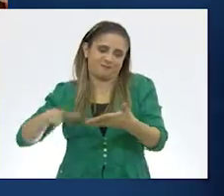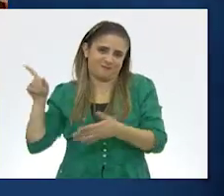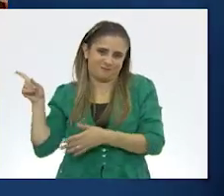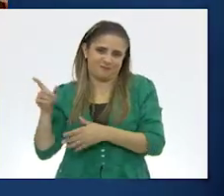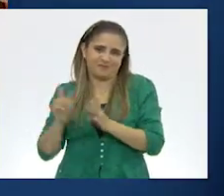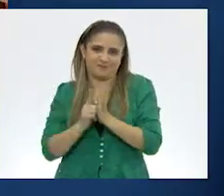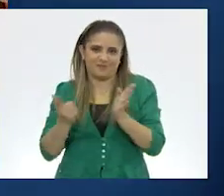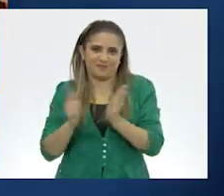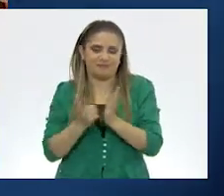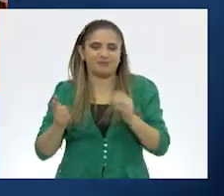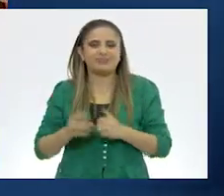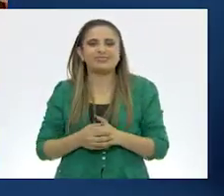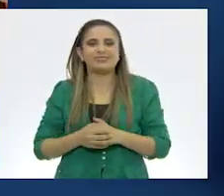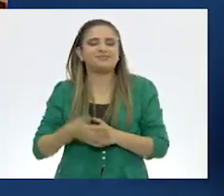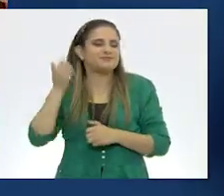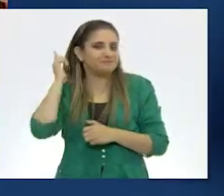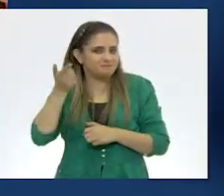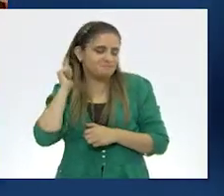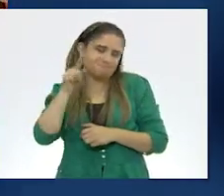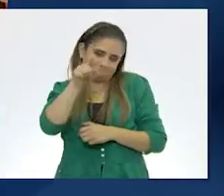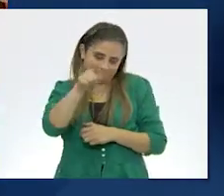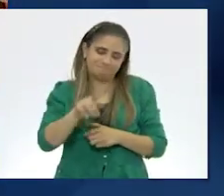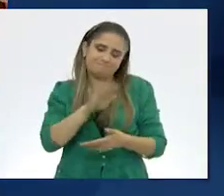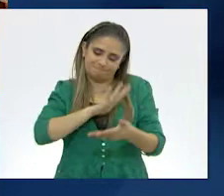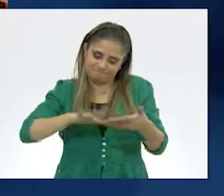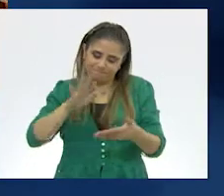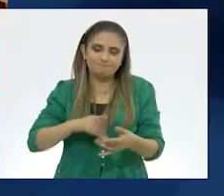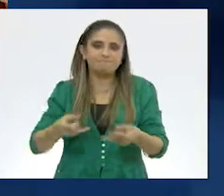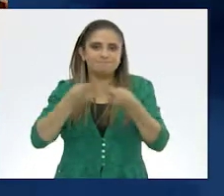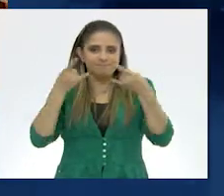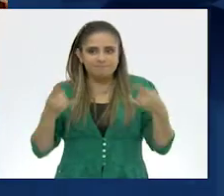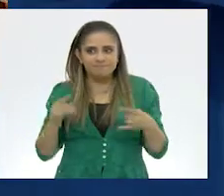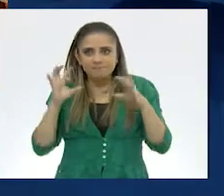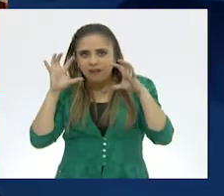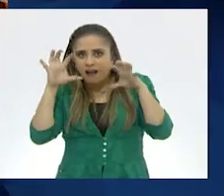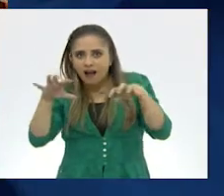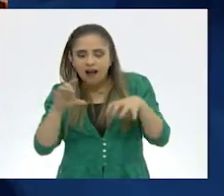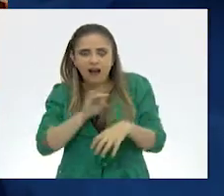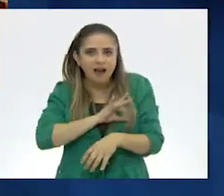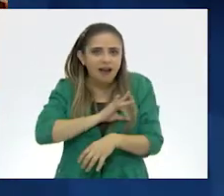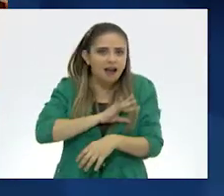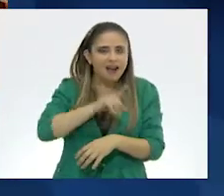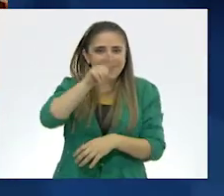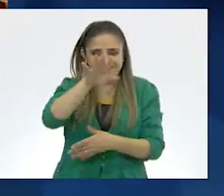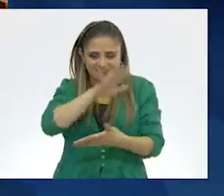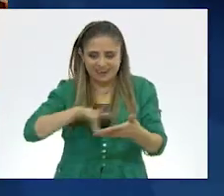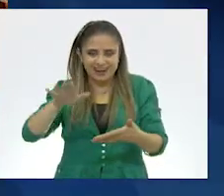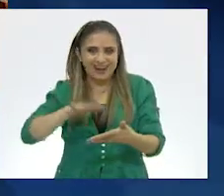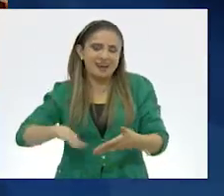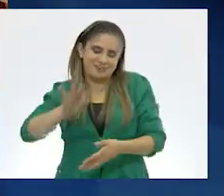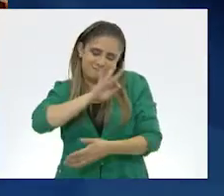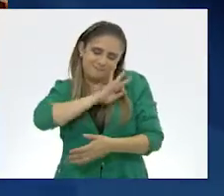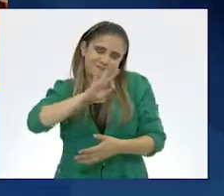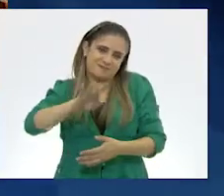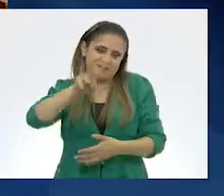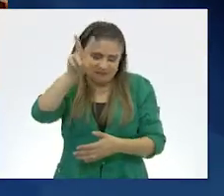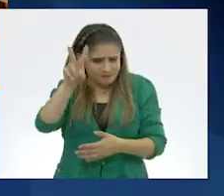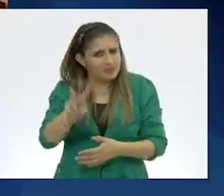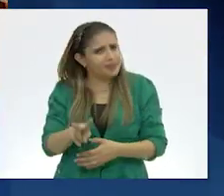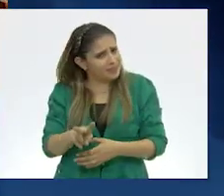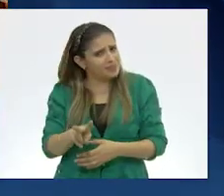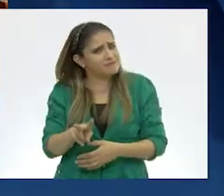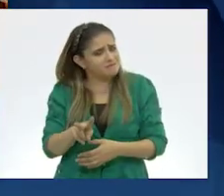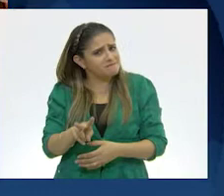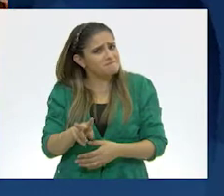pues ojalá que te animes a leer cuentos de misterio, cuentos de terror, de verdad